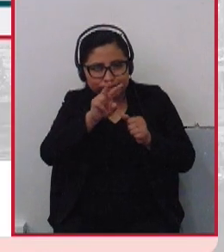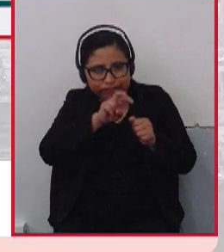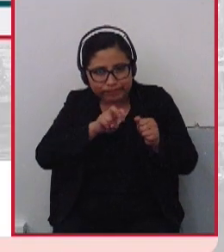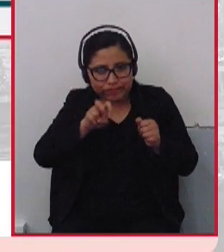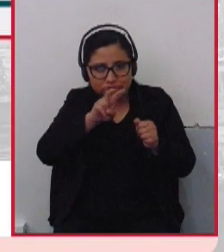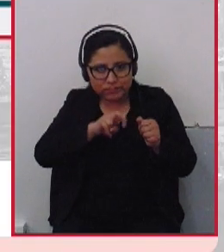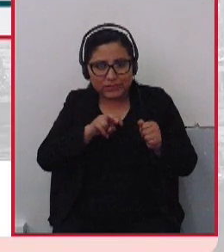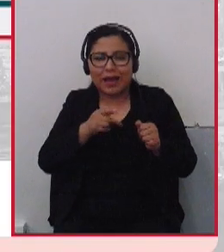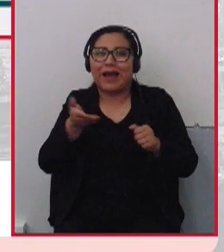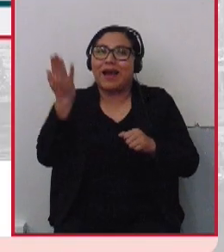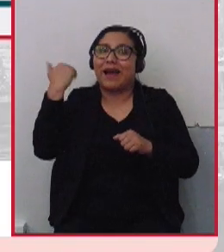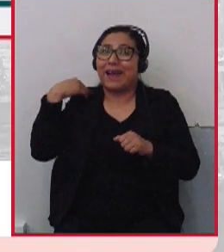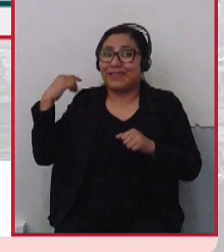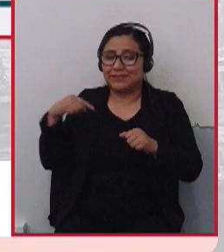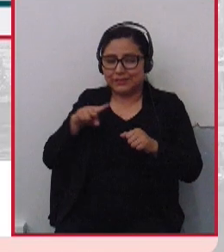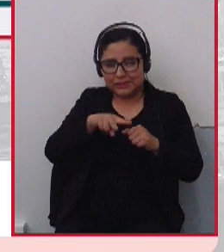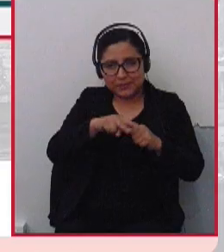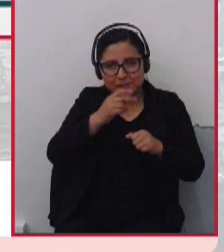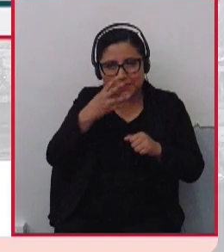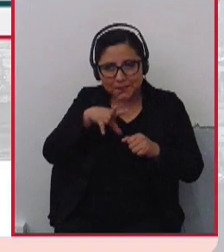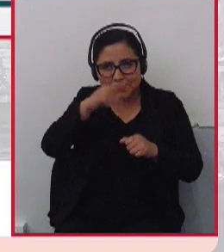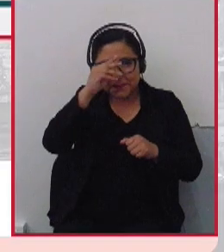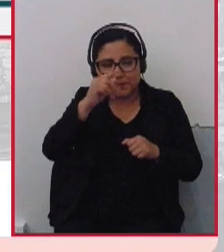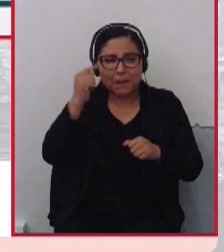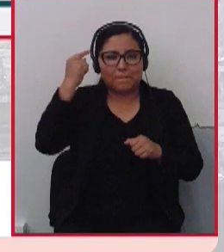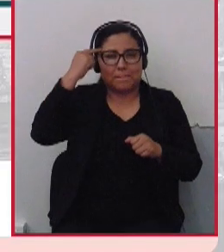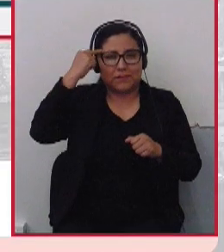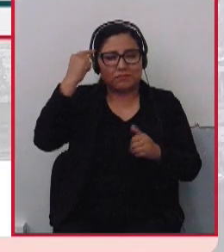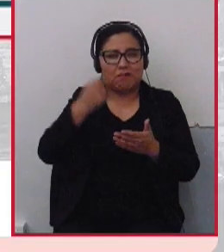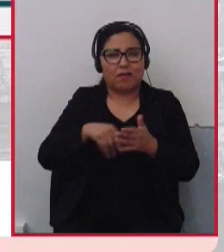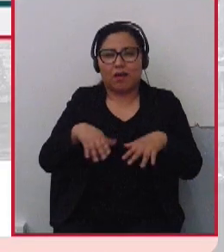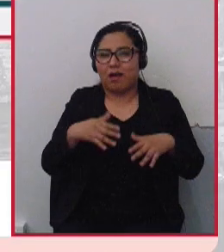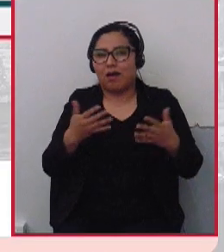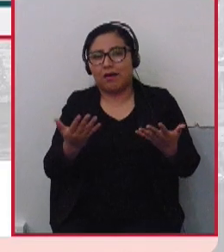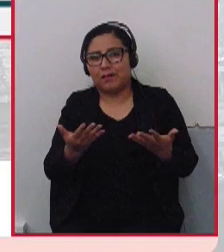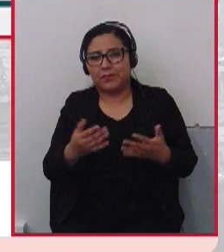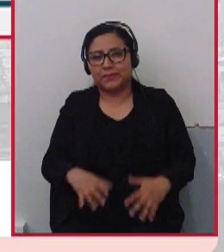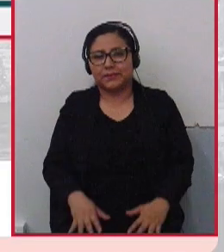¿no? Entonces piensas, ¿qué haces?